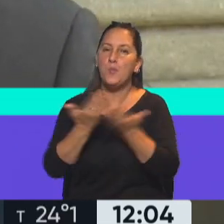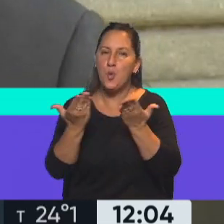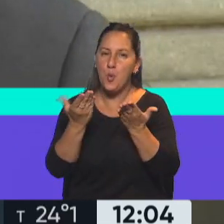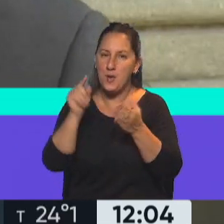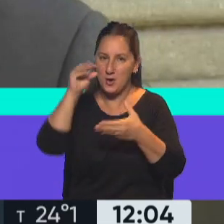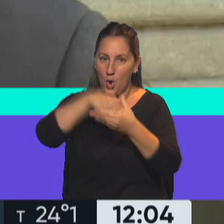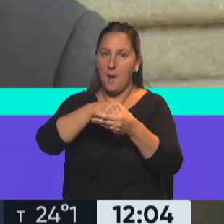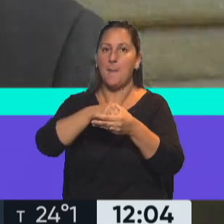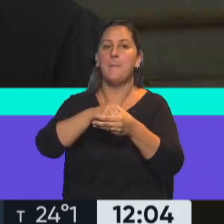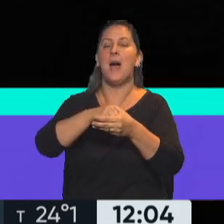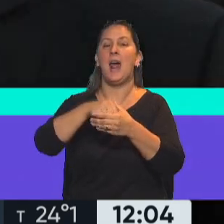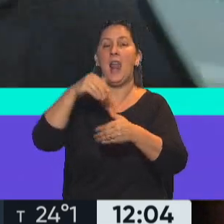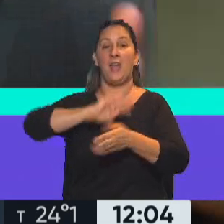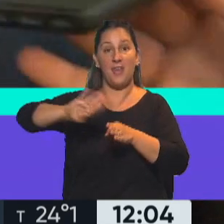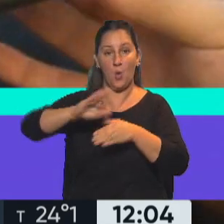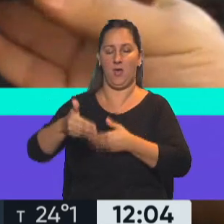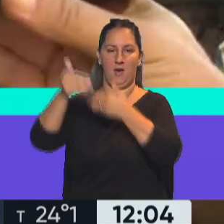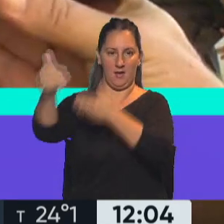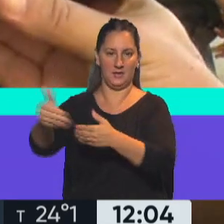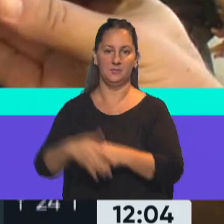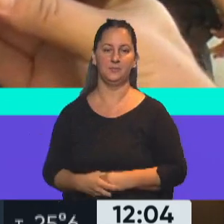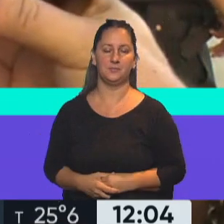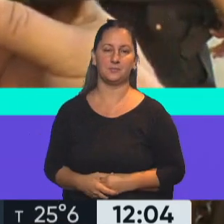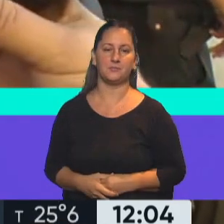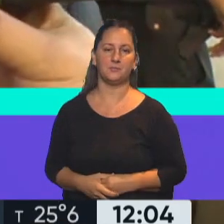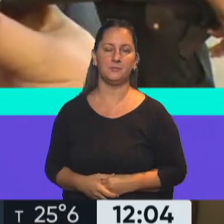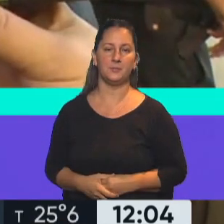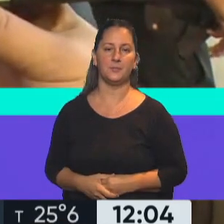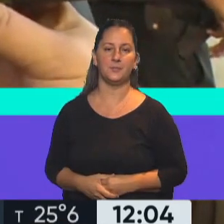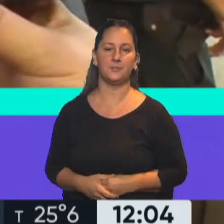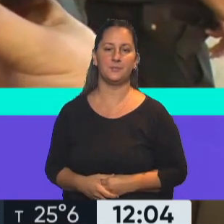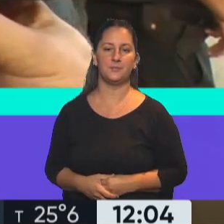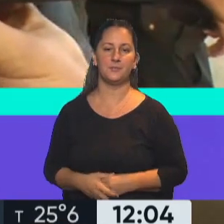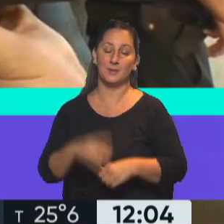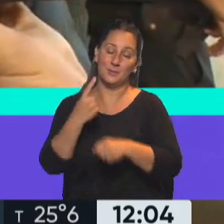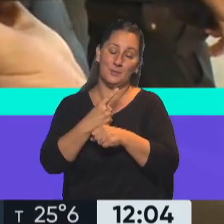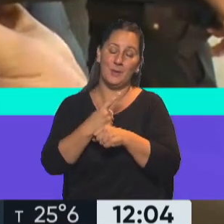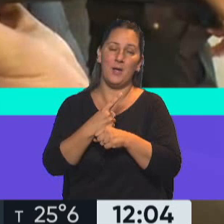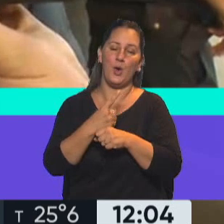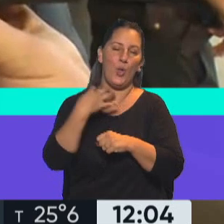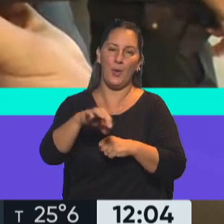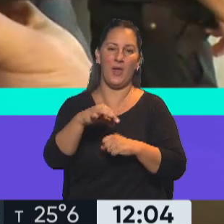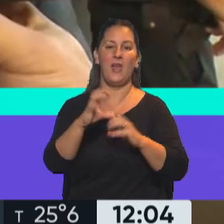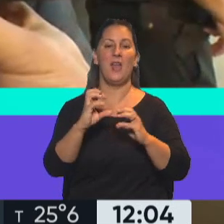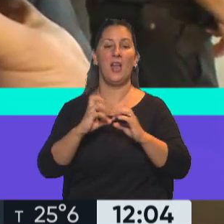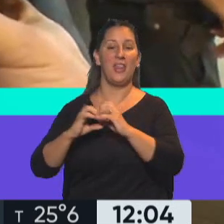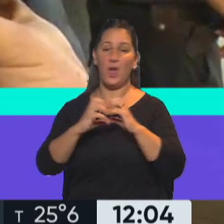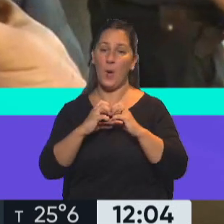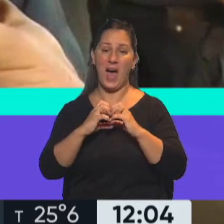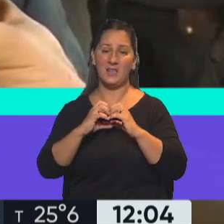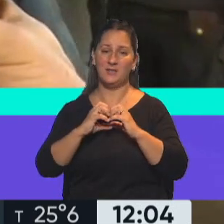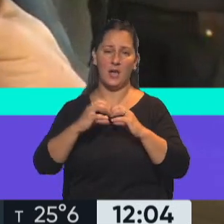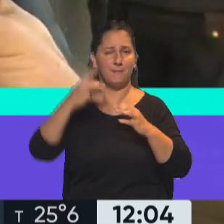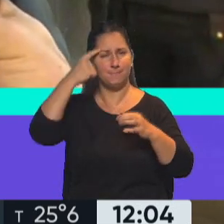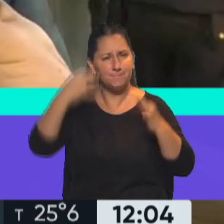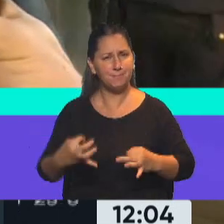manera reprogramar la deuda con el fondo. Primero, me imagino como debe ser un debate lógico,